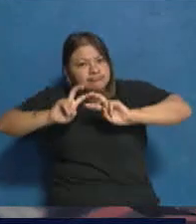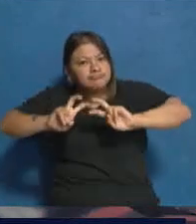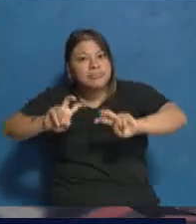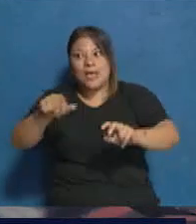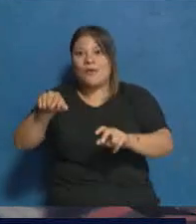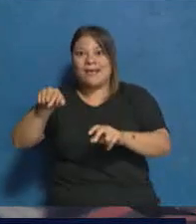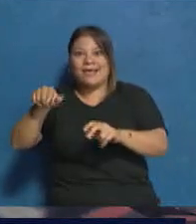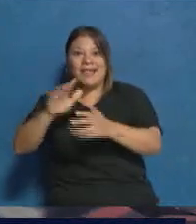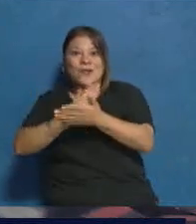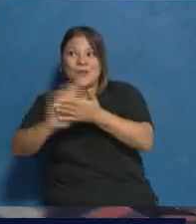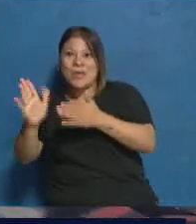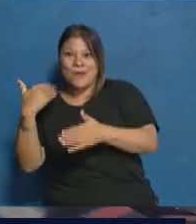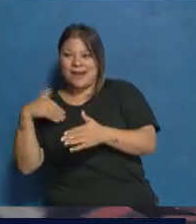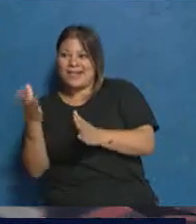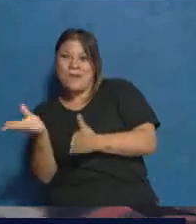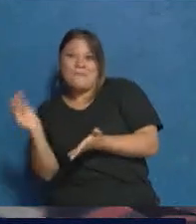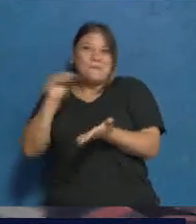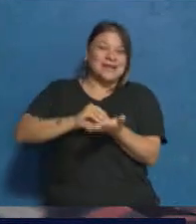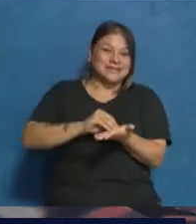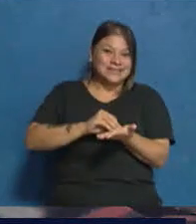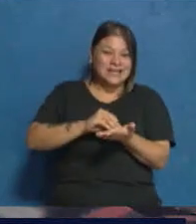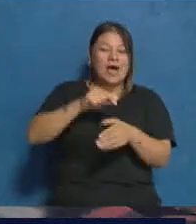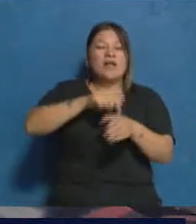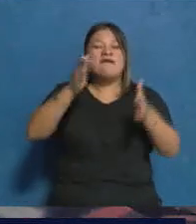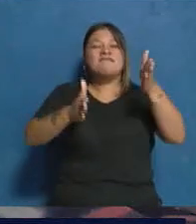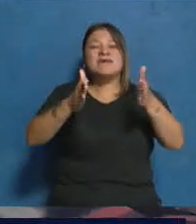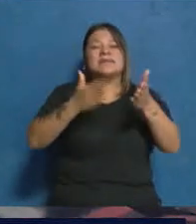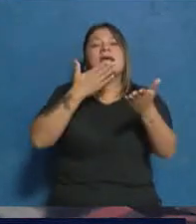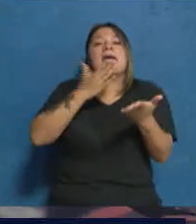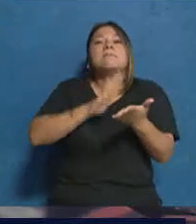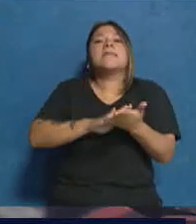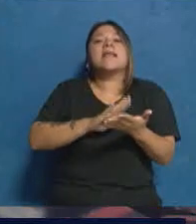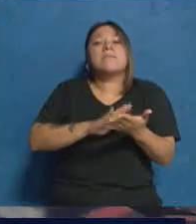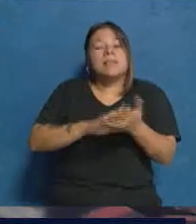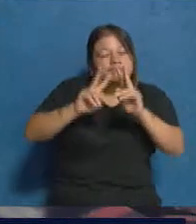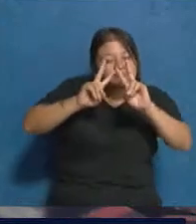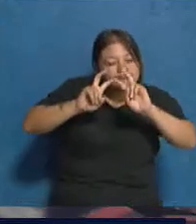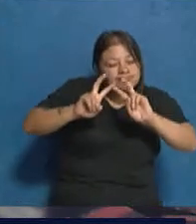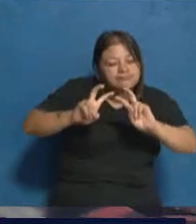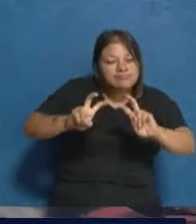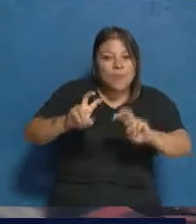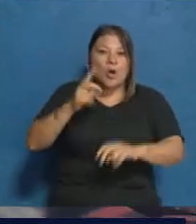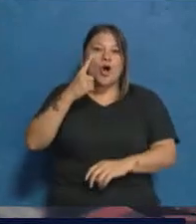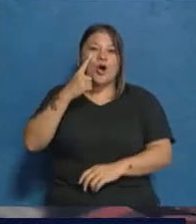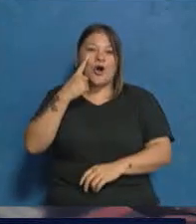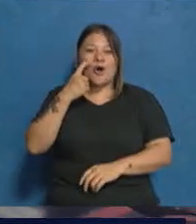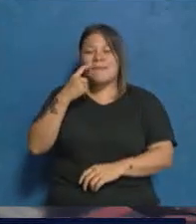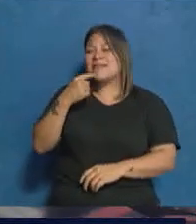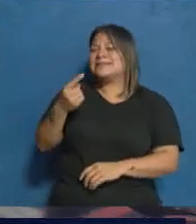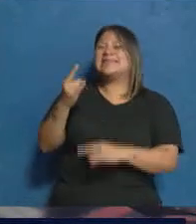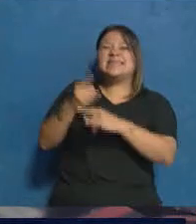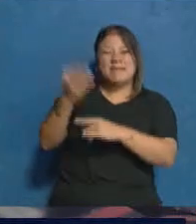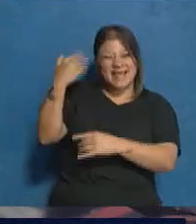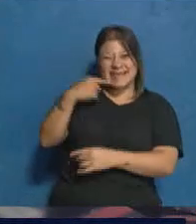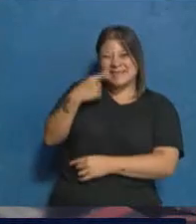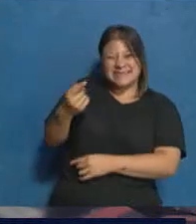suma este, el argentino, que están en fase experimental, como decía allí Jorge Hefner, que siempre lo consultábamos, ¿te